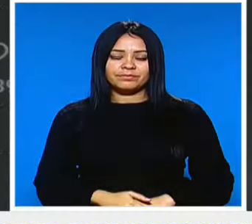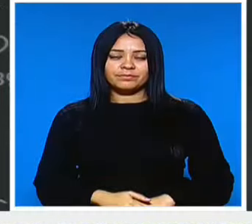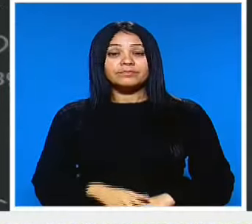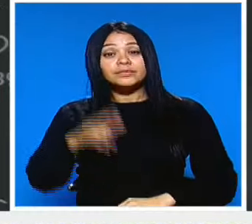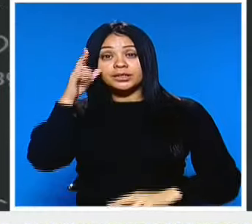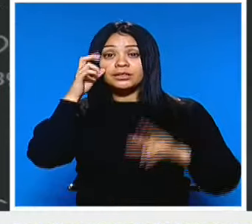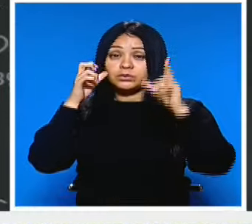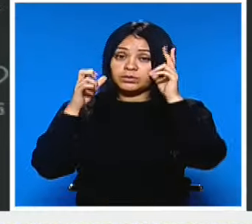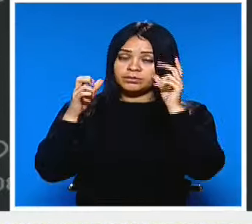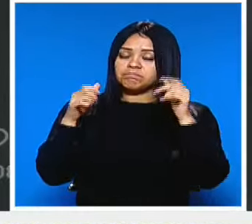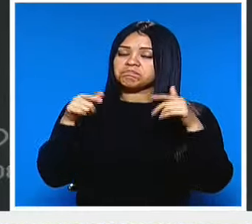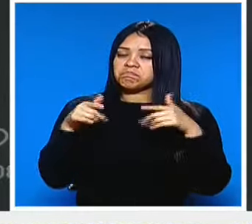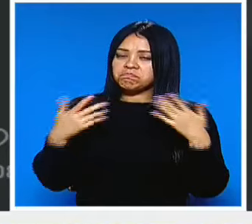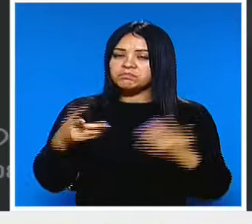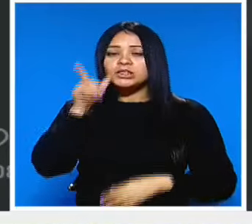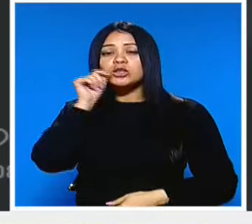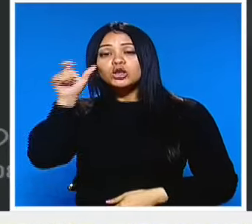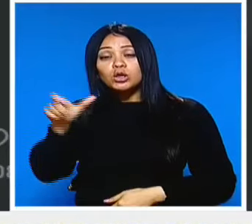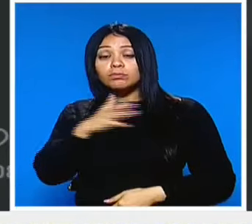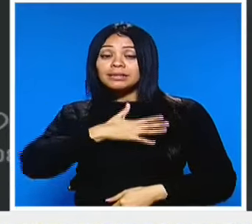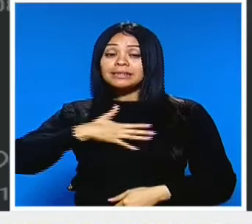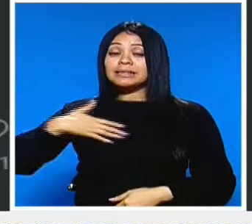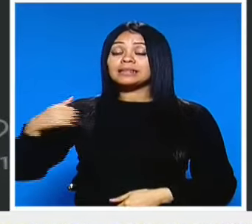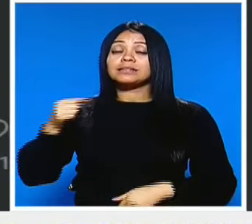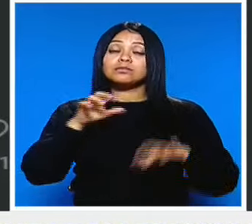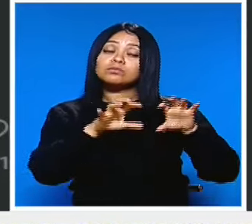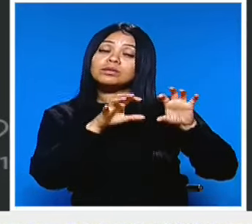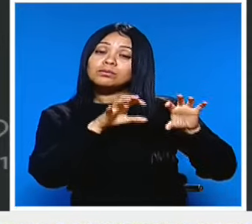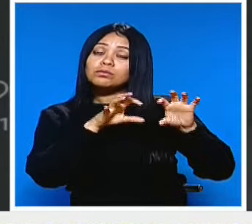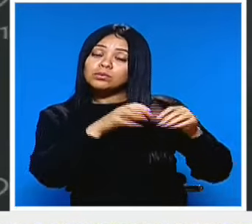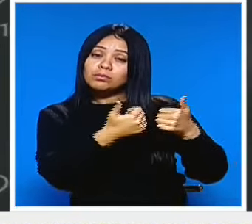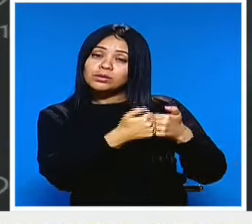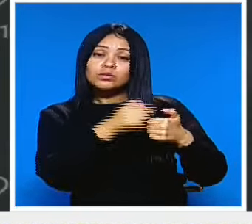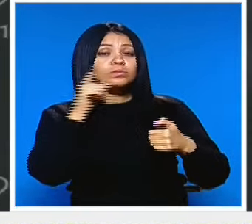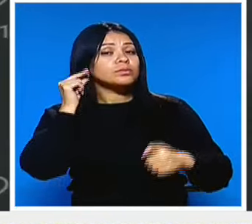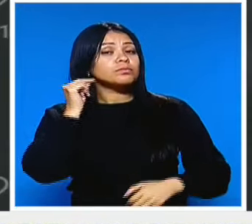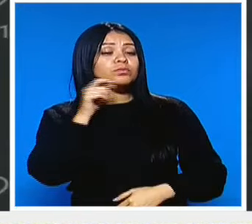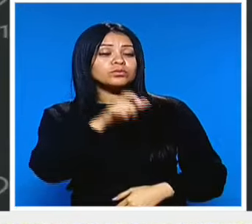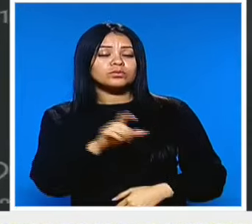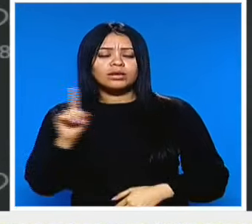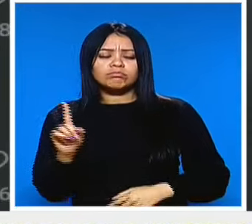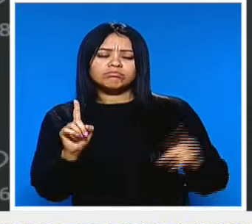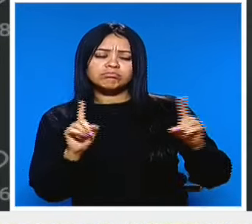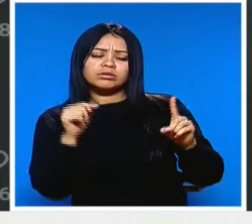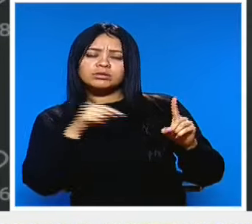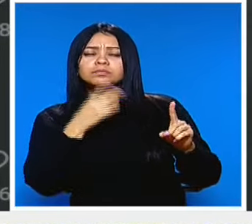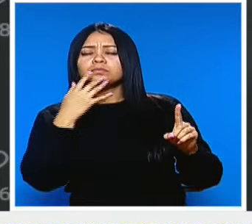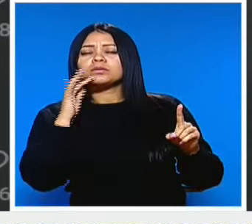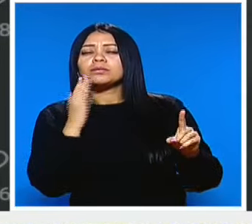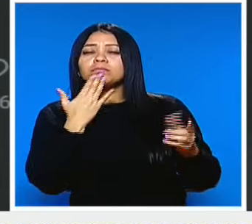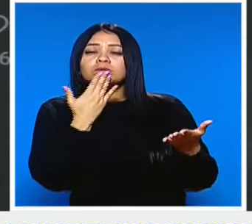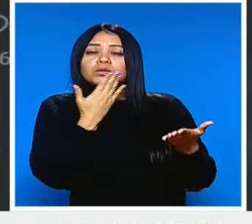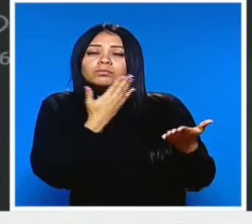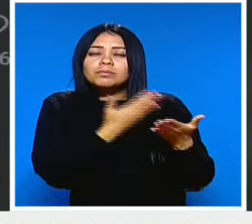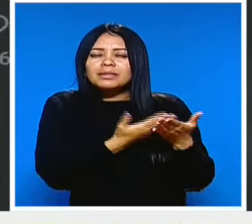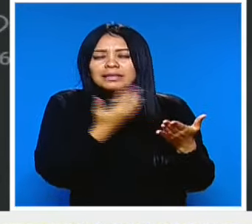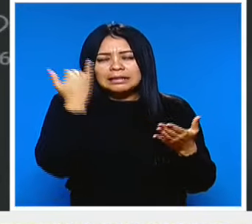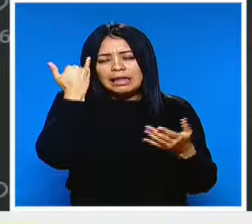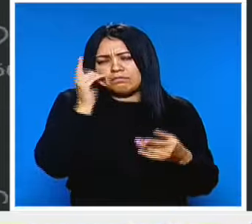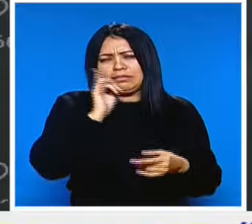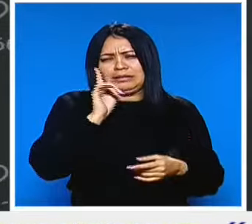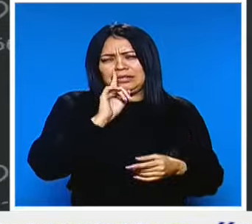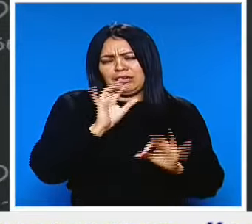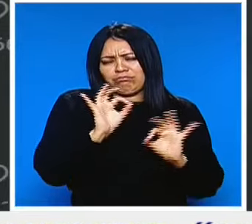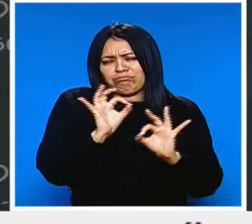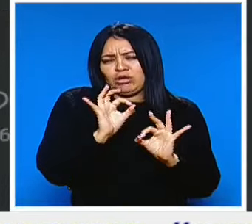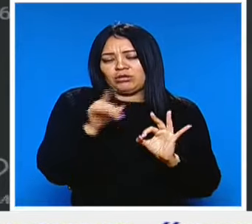Escuchan esto, resulta que un hombre quiso hacerle una broma a su novia al hacer como si le pediría matrimonio, pero realmente